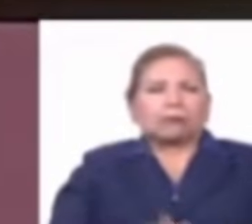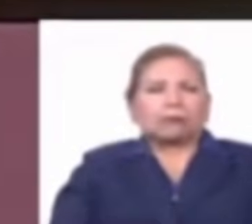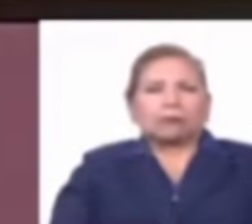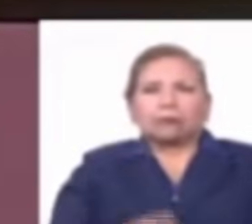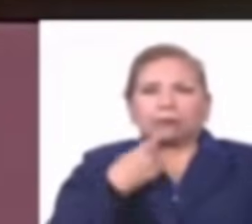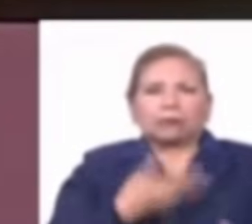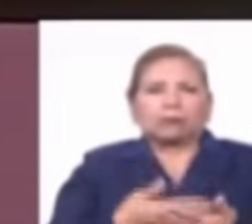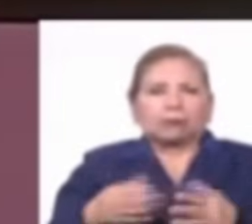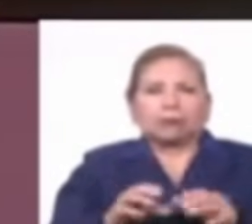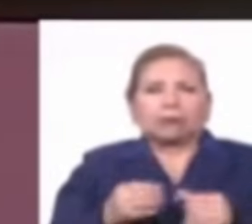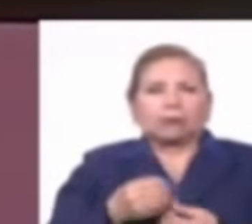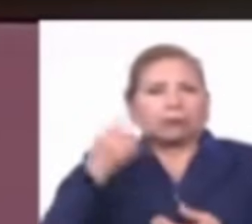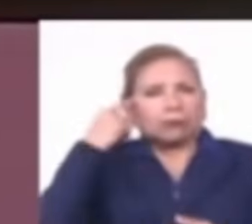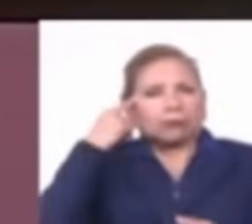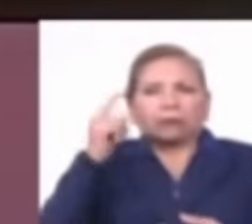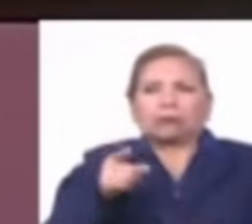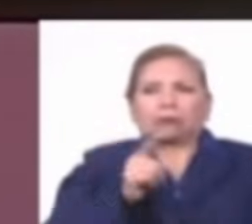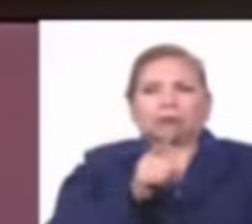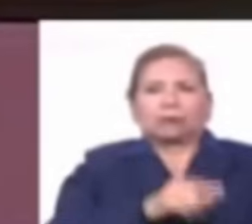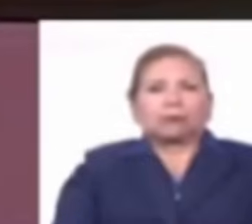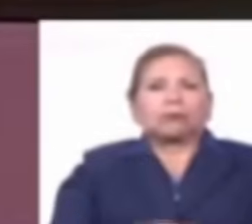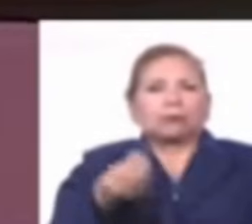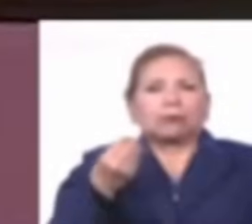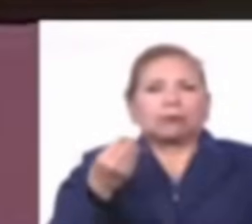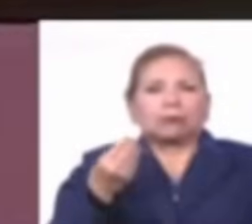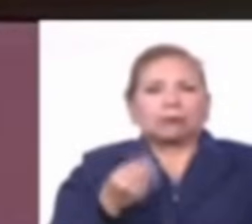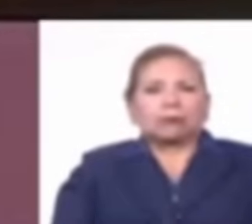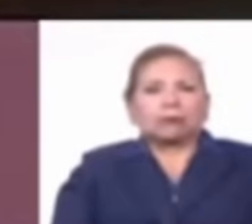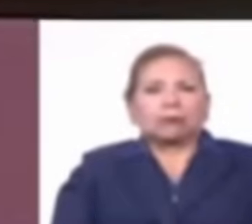Nosotros tenemos un presupuesto